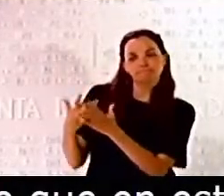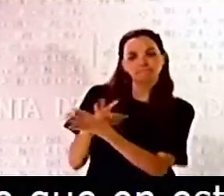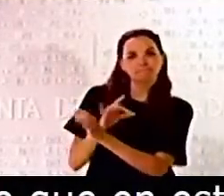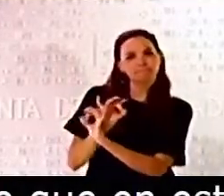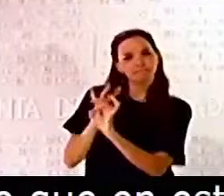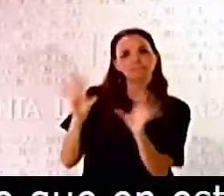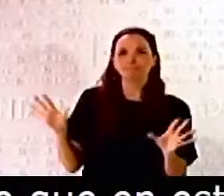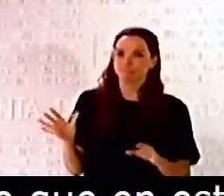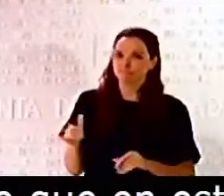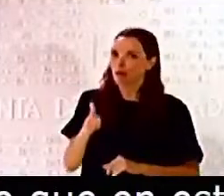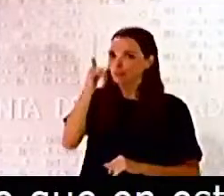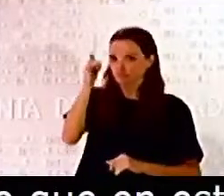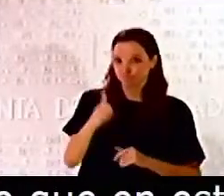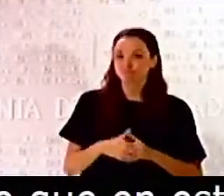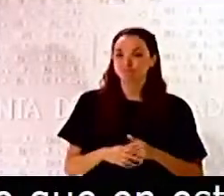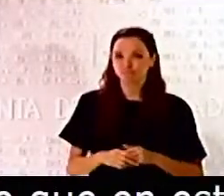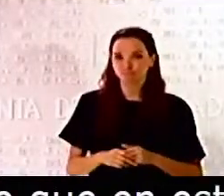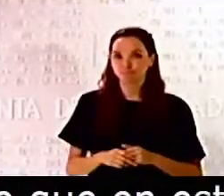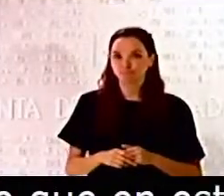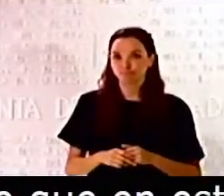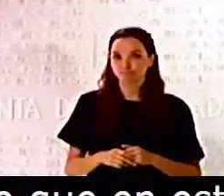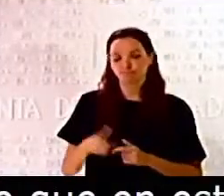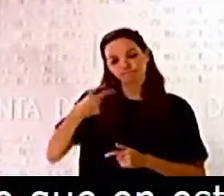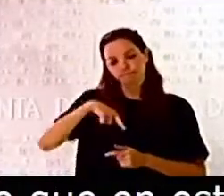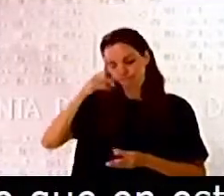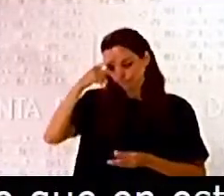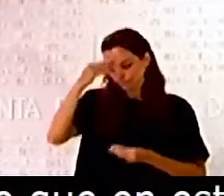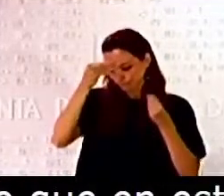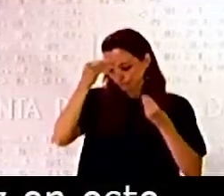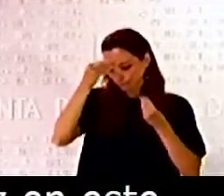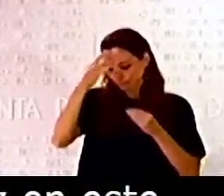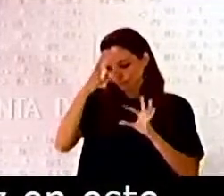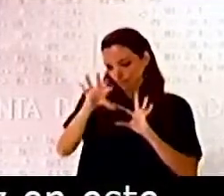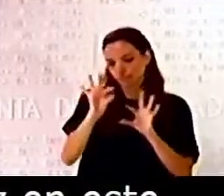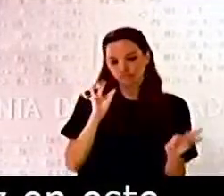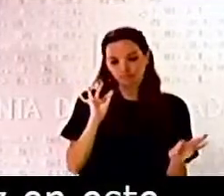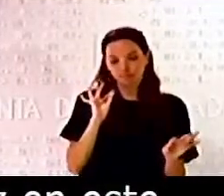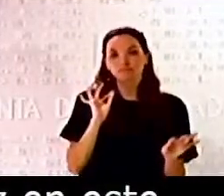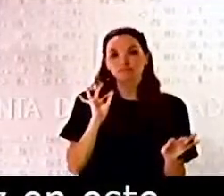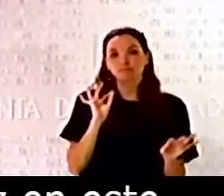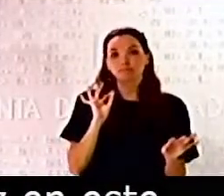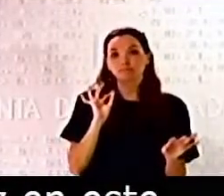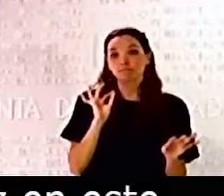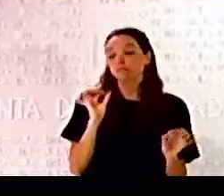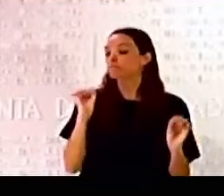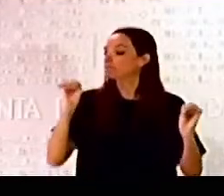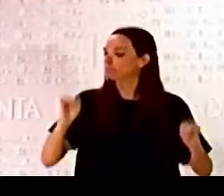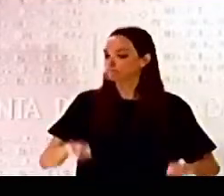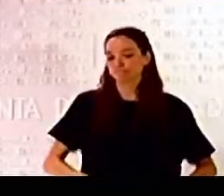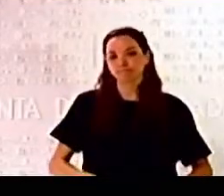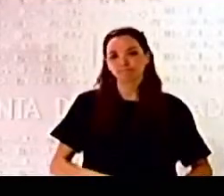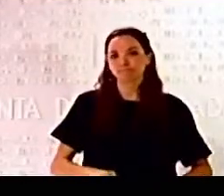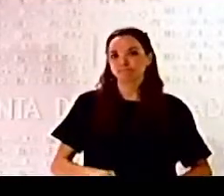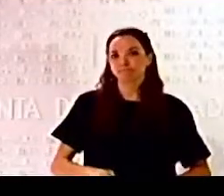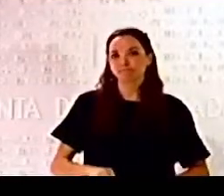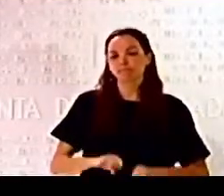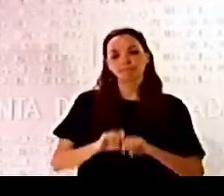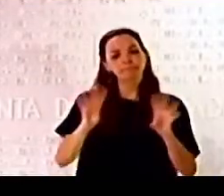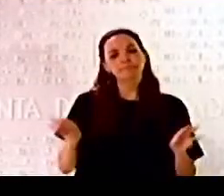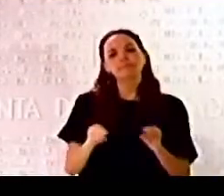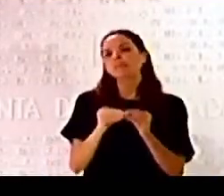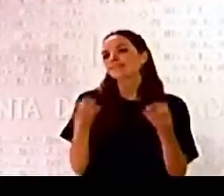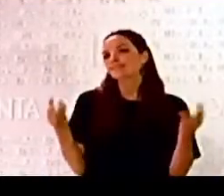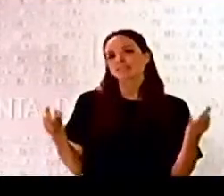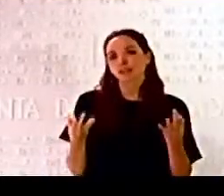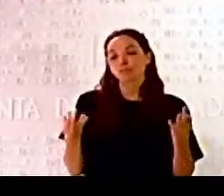sentido y así lo hemos decidido. Lo que hemos decidido es, miren, nosotros llegamos